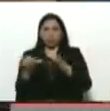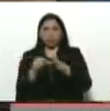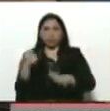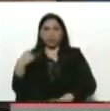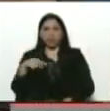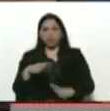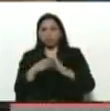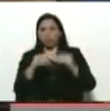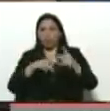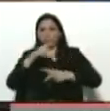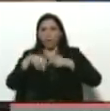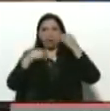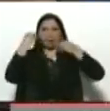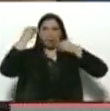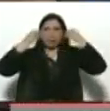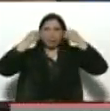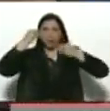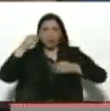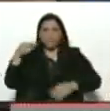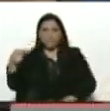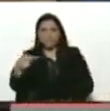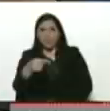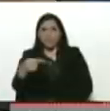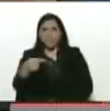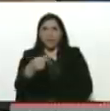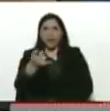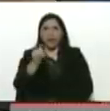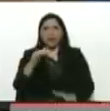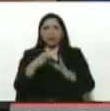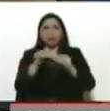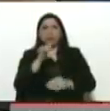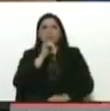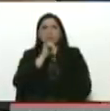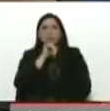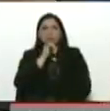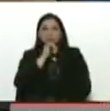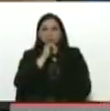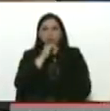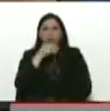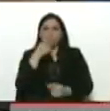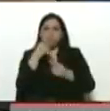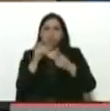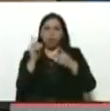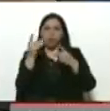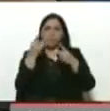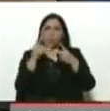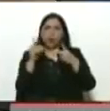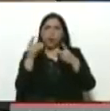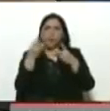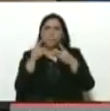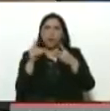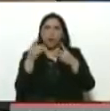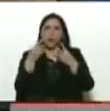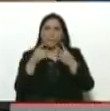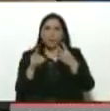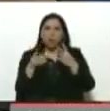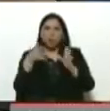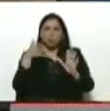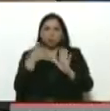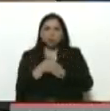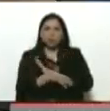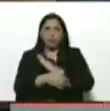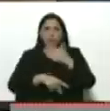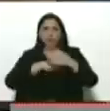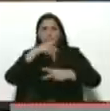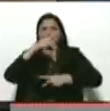planes, un pendrive donde está toda la información al detalle de los planes, de la toma